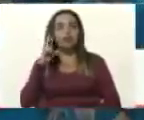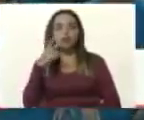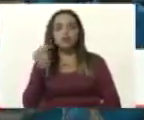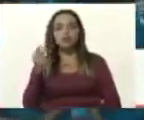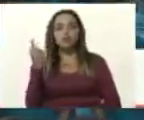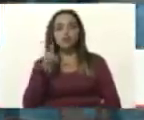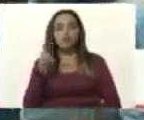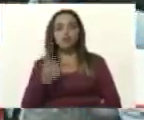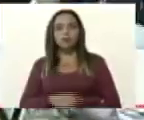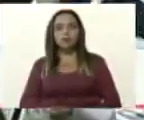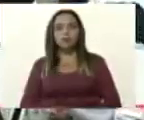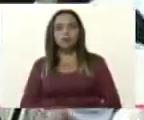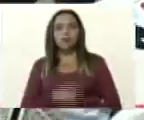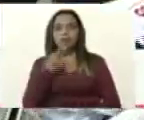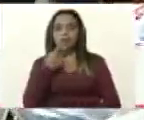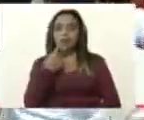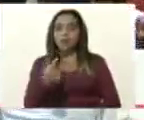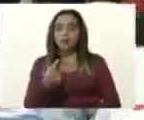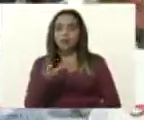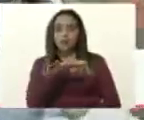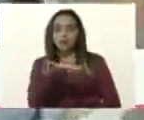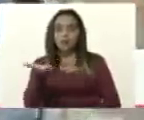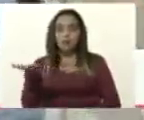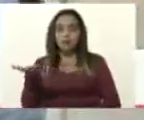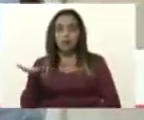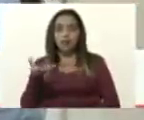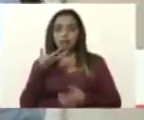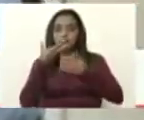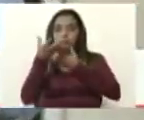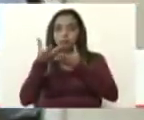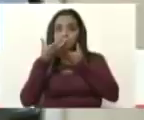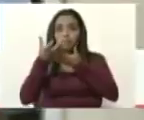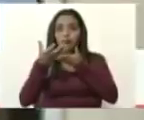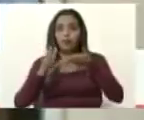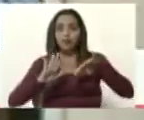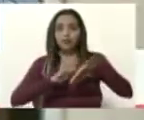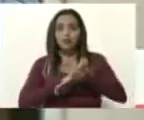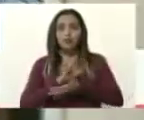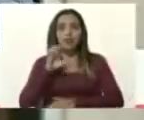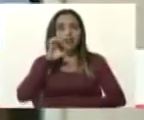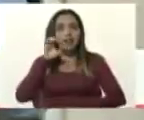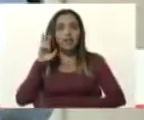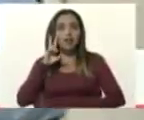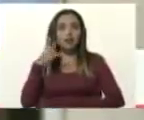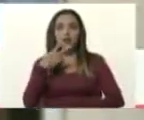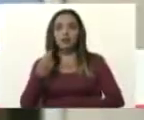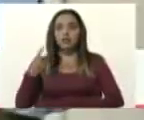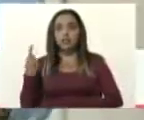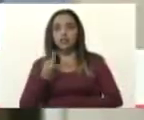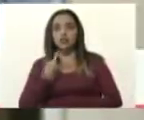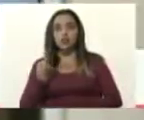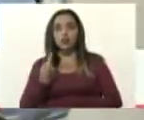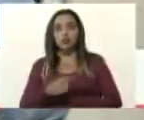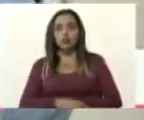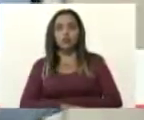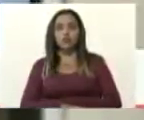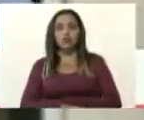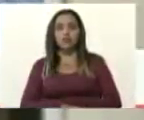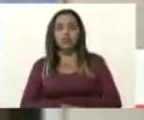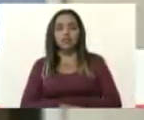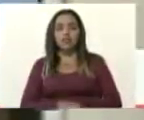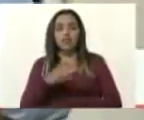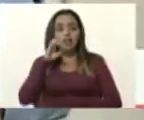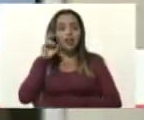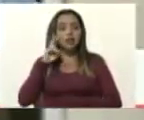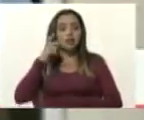y le dije eso que ustedes cantan en su consigna evo no está solo le dije a los pueblos del